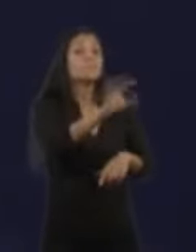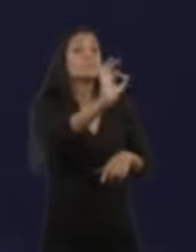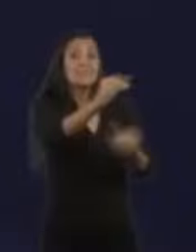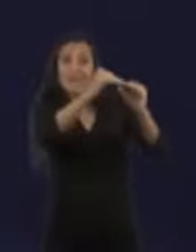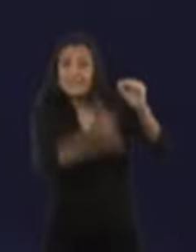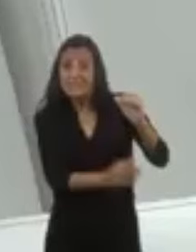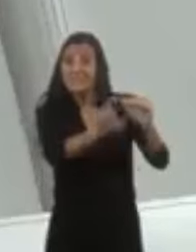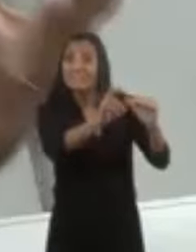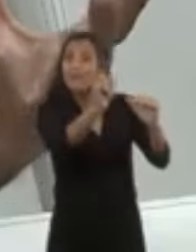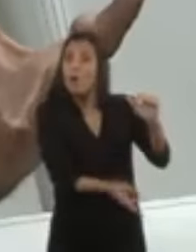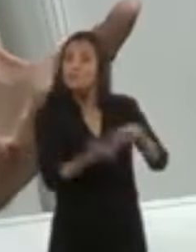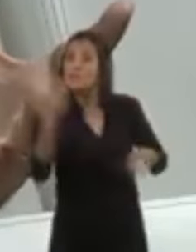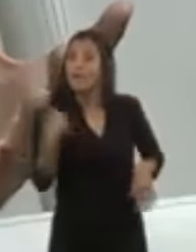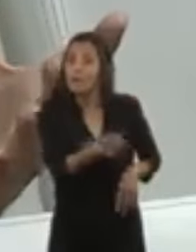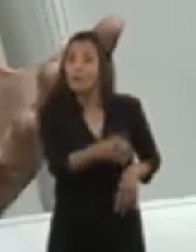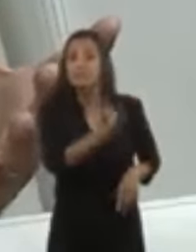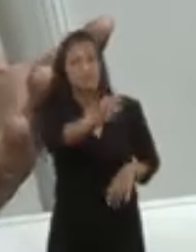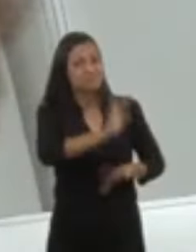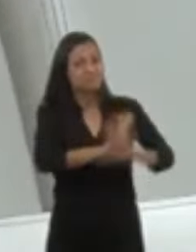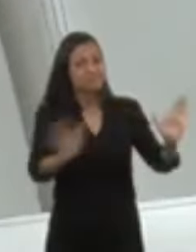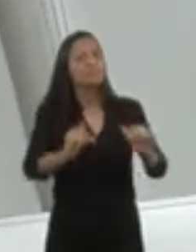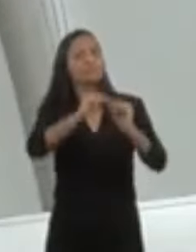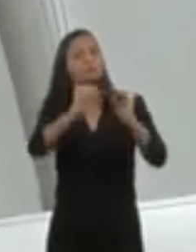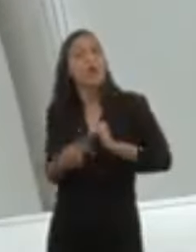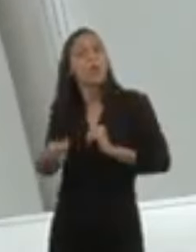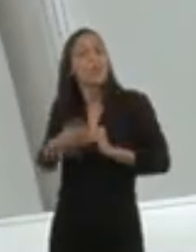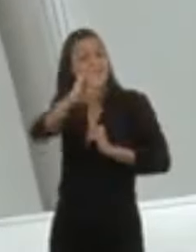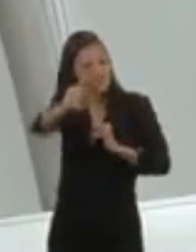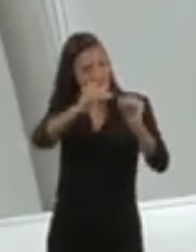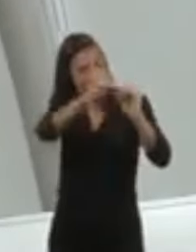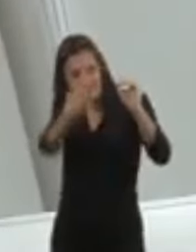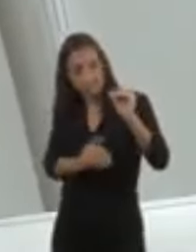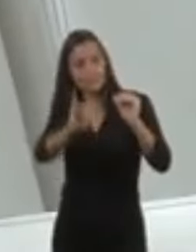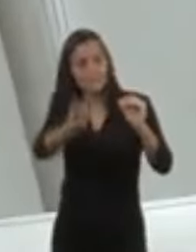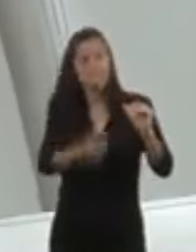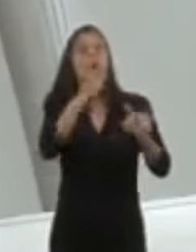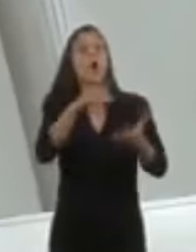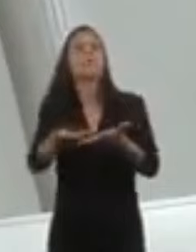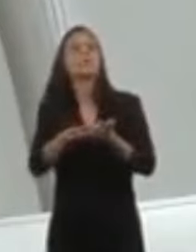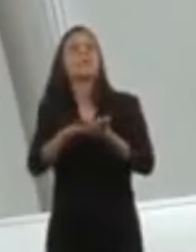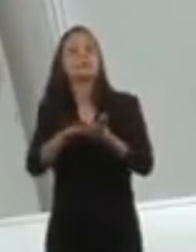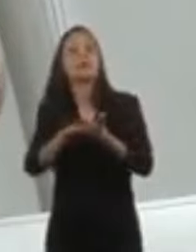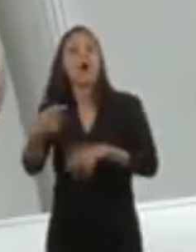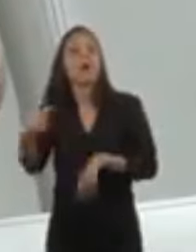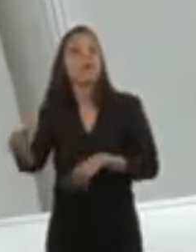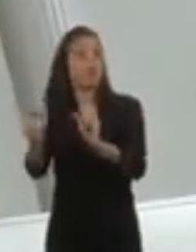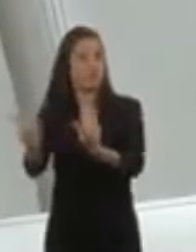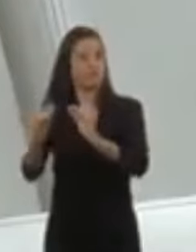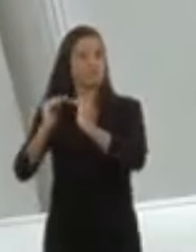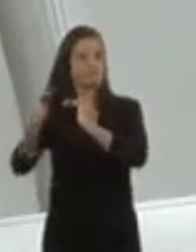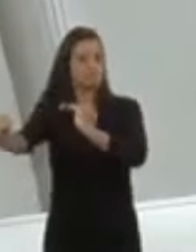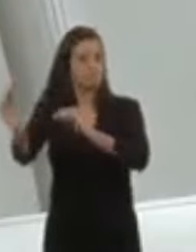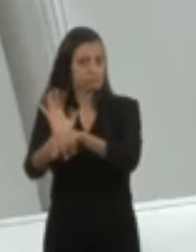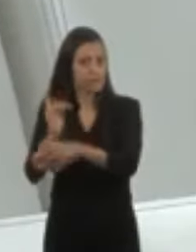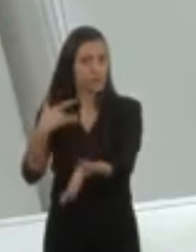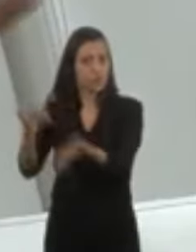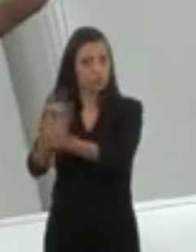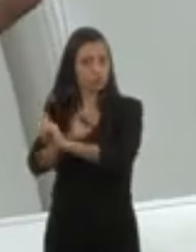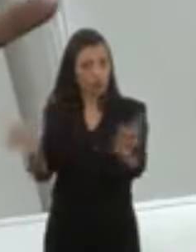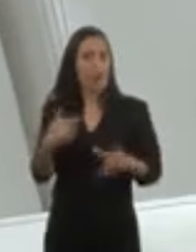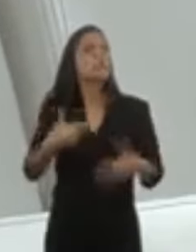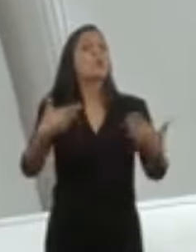30% No claro las jubilaciones perdieron las más altas la de la mínima se mantuvo la de la mínima superó